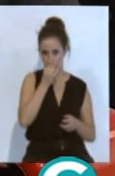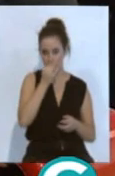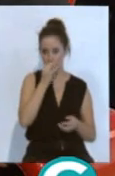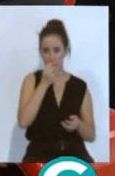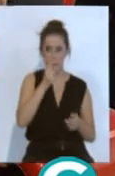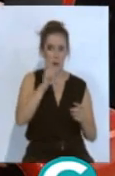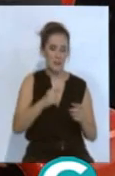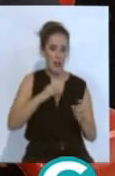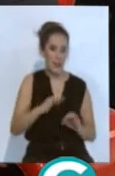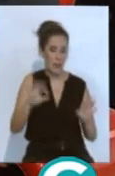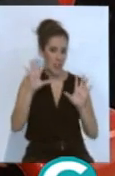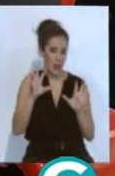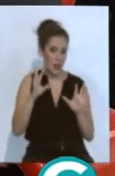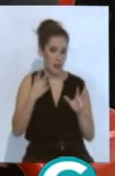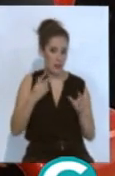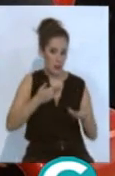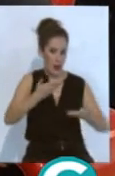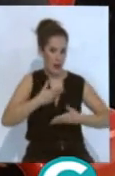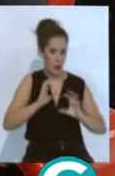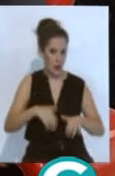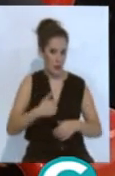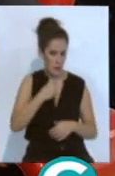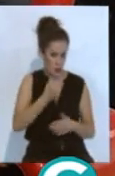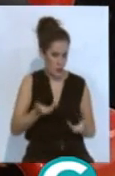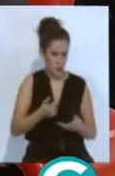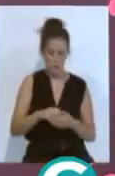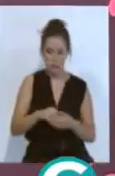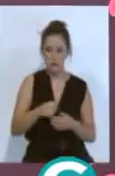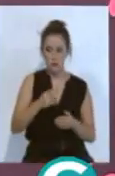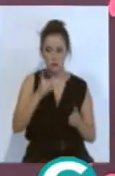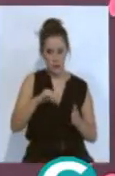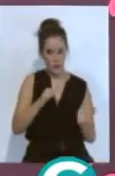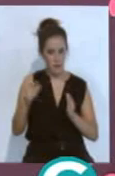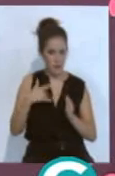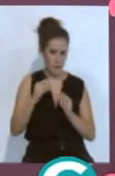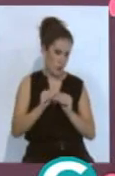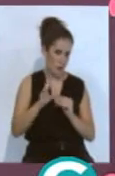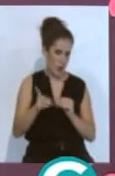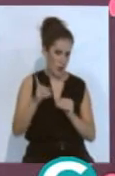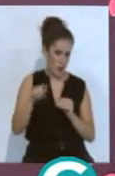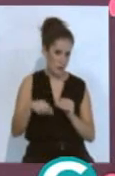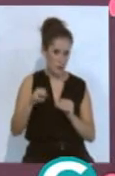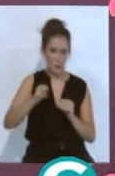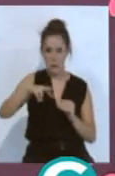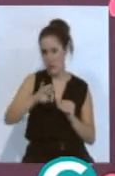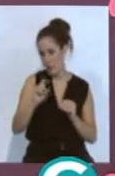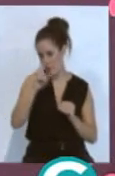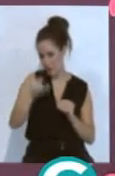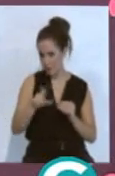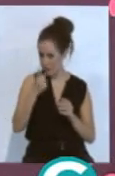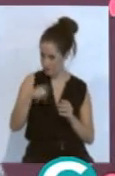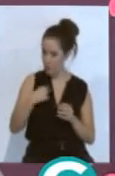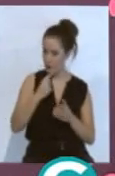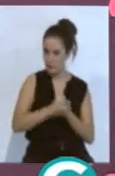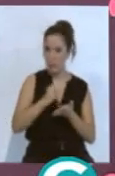son personas especiales que nos ha regalado a Cádiz, ¿tá? Como digo yo. Cádiz bueno, no... tú tienes también tu particular sello, claro, Manolín, sin ánimo de pelotear, pero